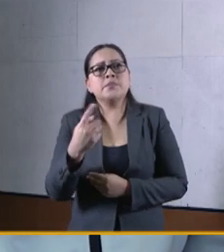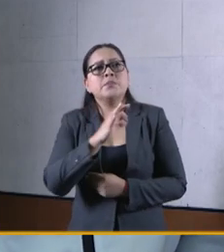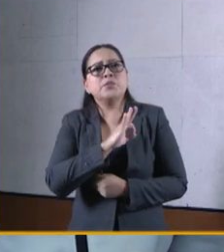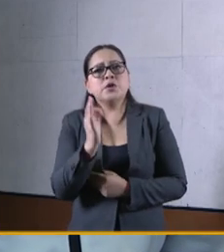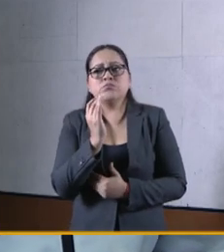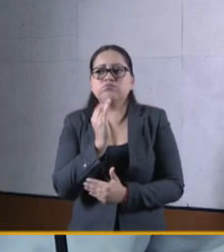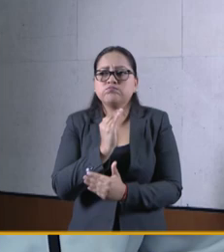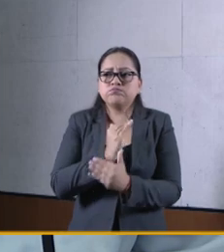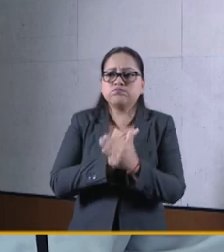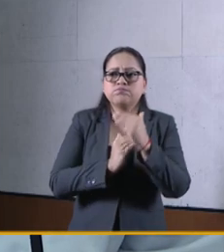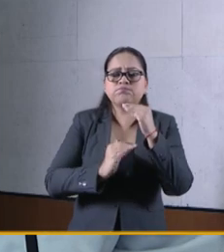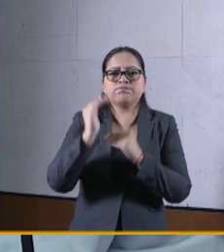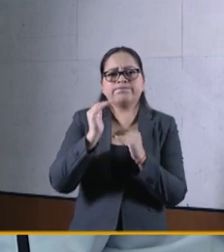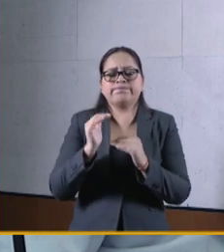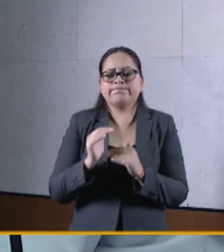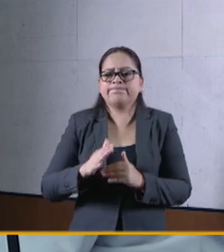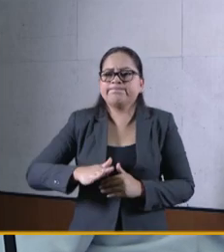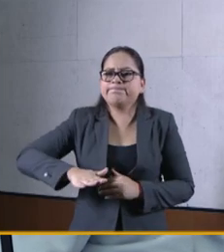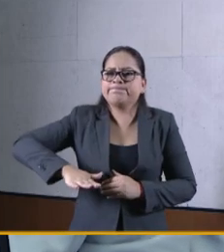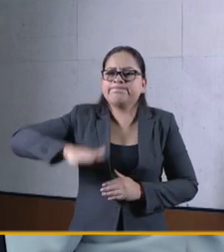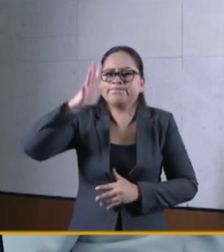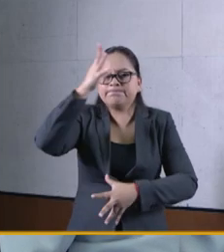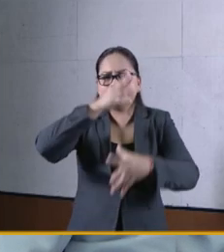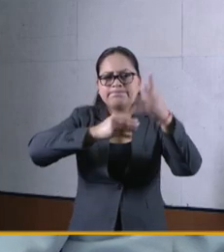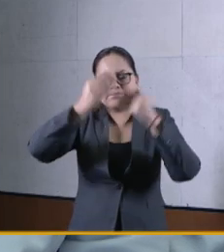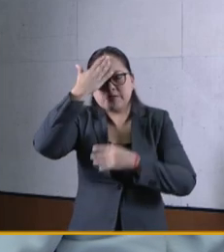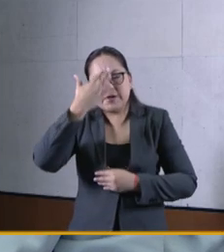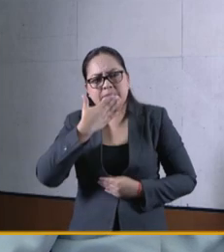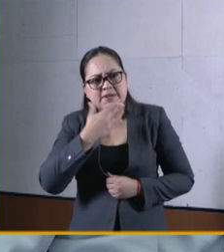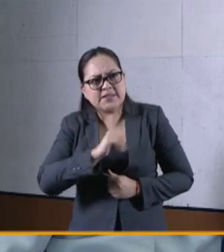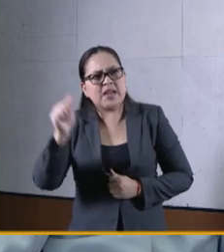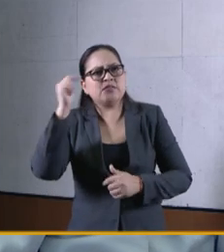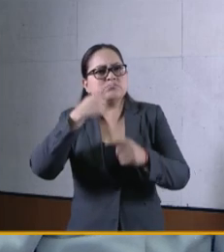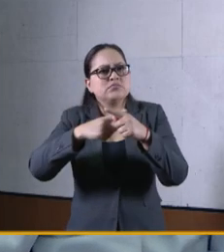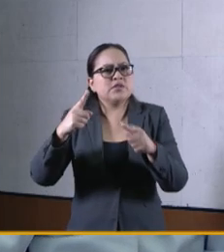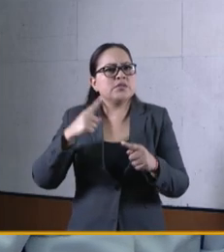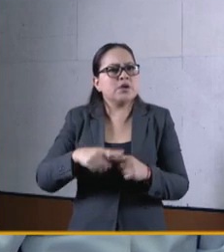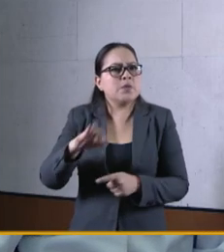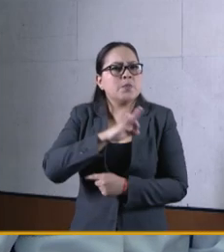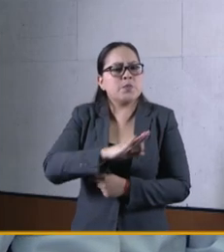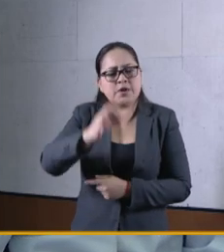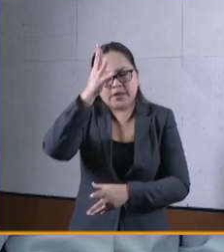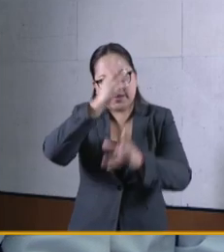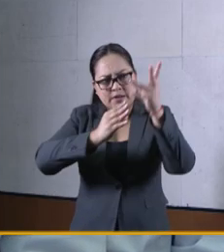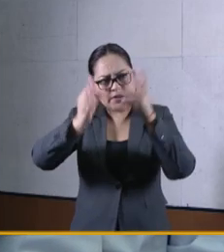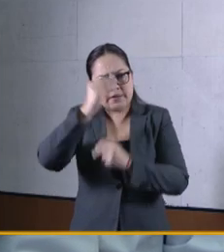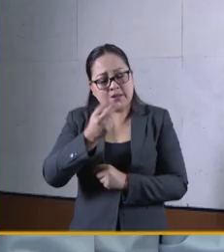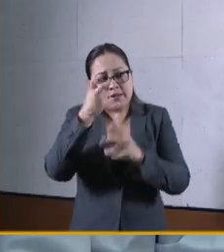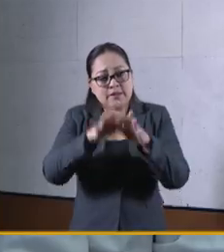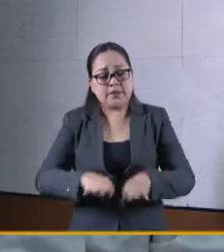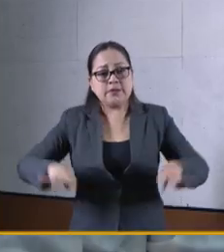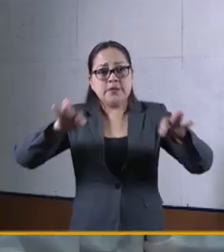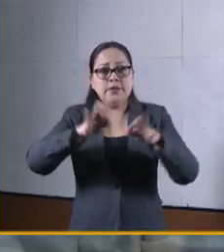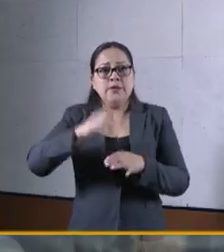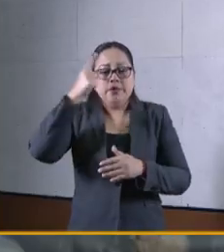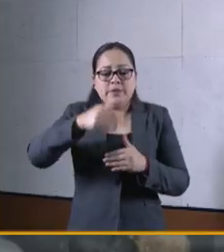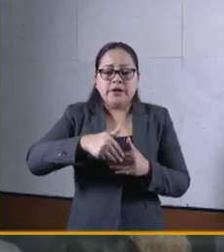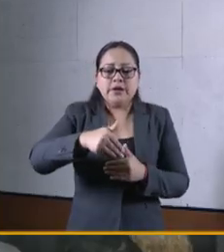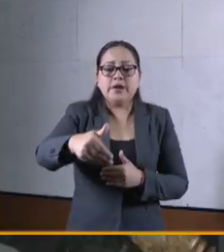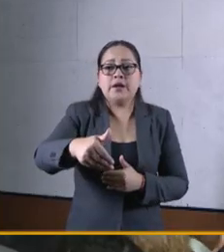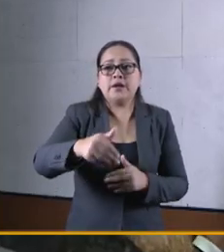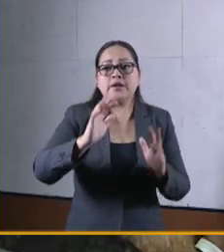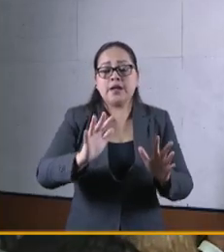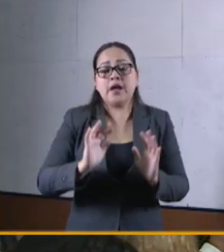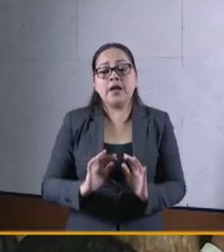crecer y adquirir competencias y habilidades necesarias para cuando lleguen a empezar